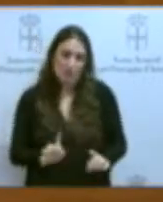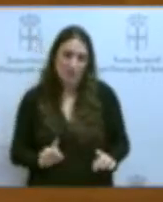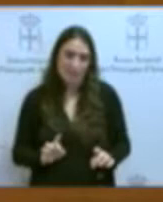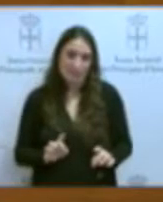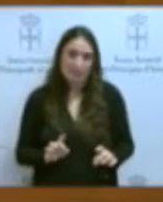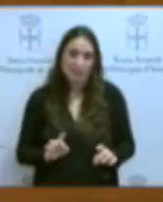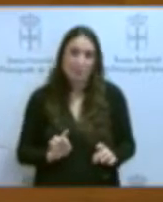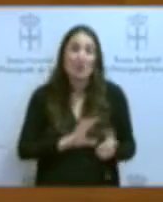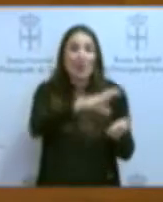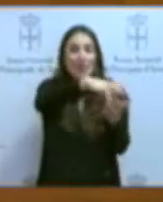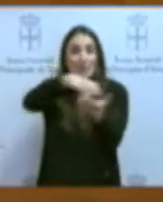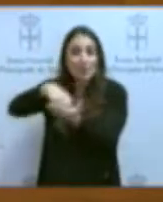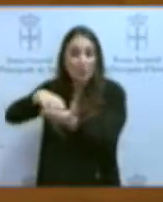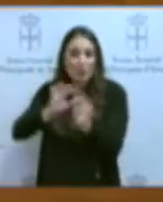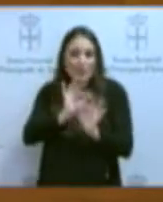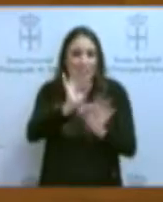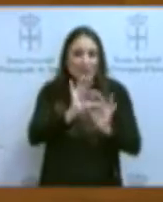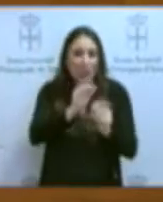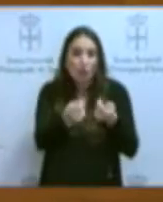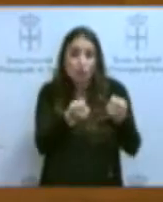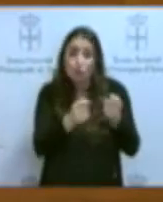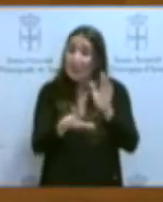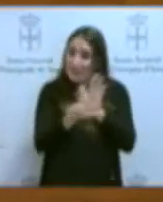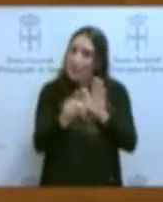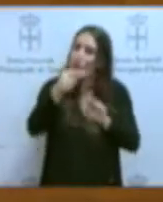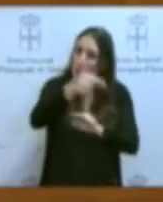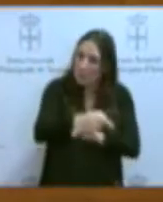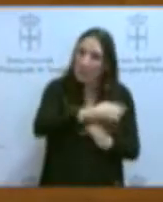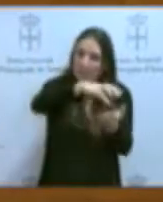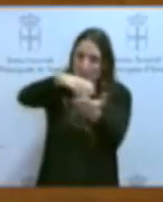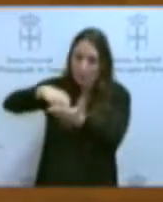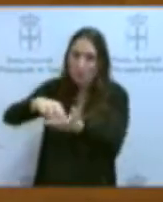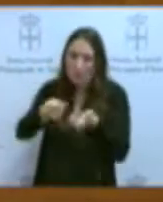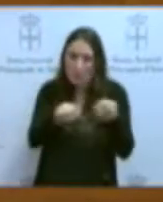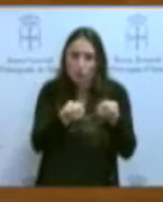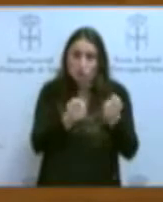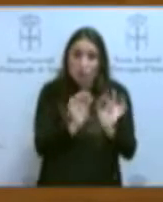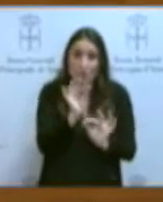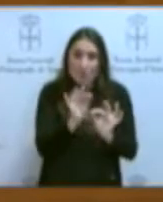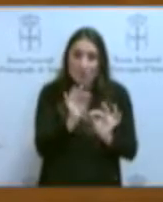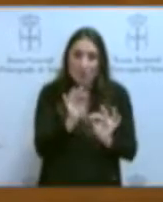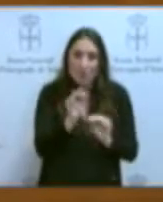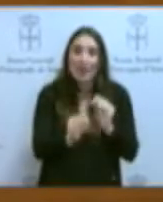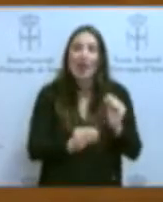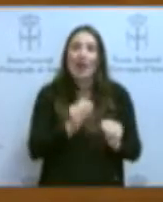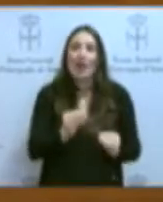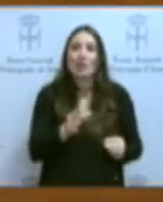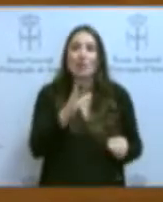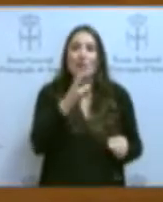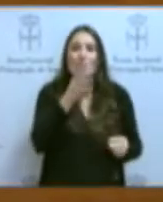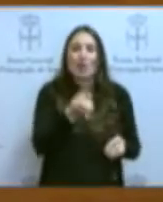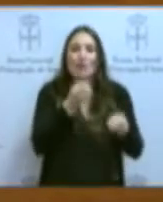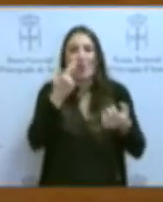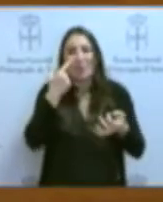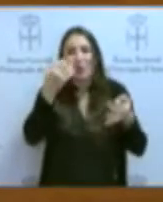Las estaciones de control de medición y la ley que obliga a tener estas estaciones de control de medición lo hace para dar una información veraz a